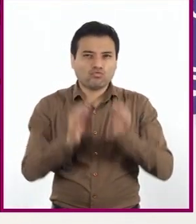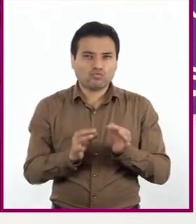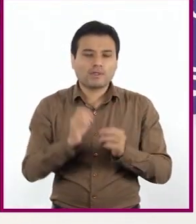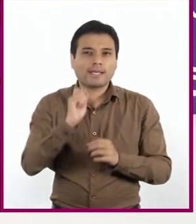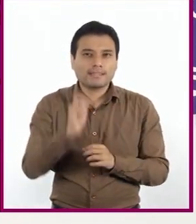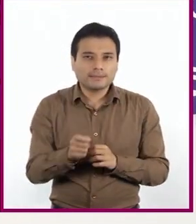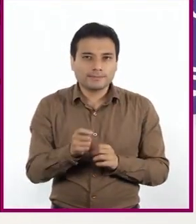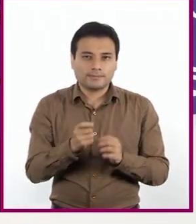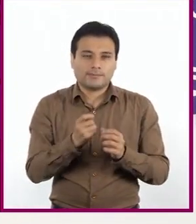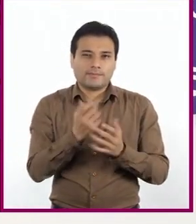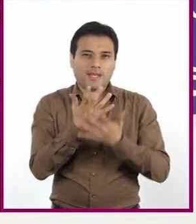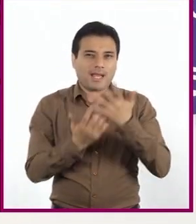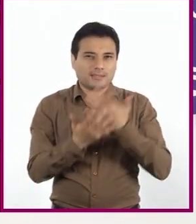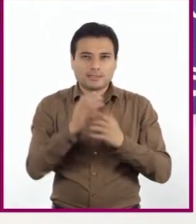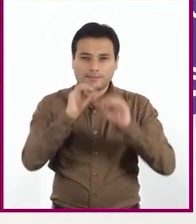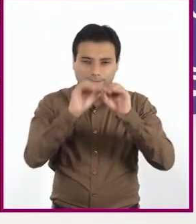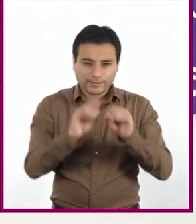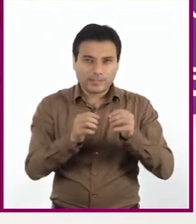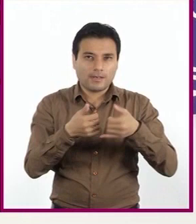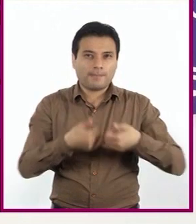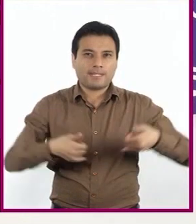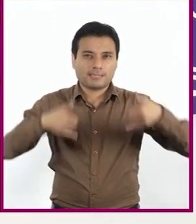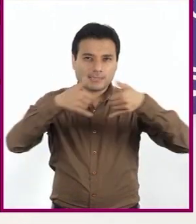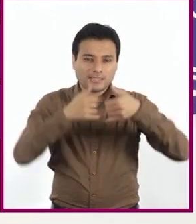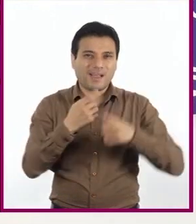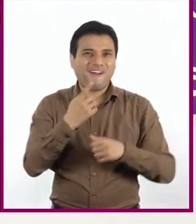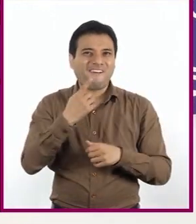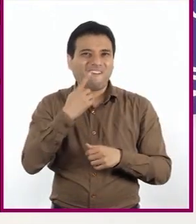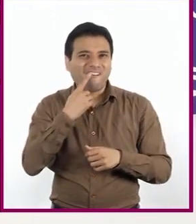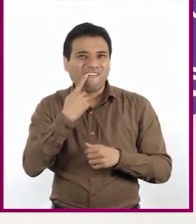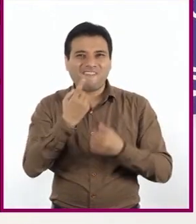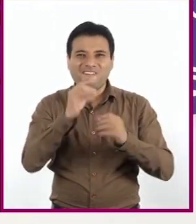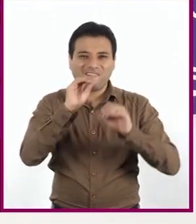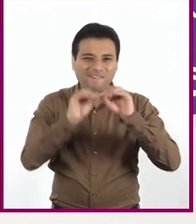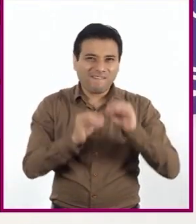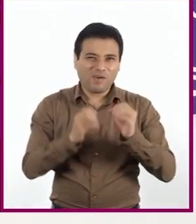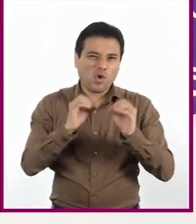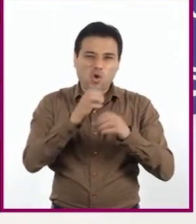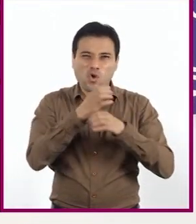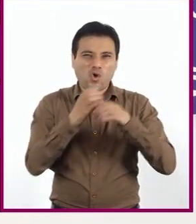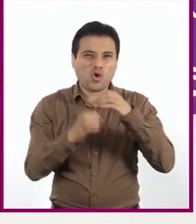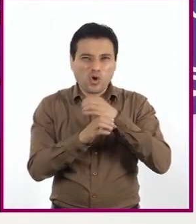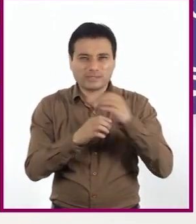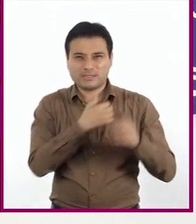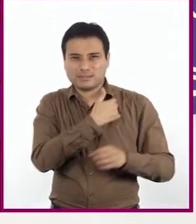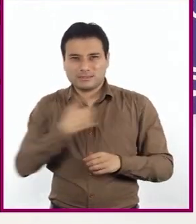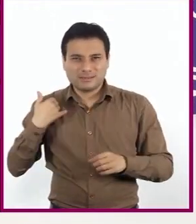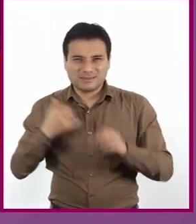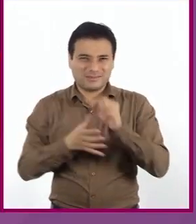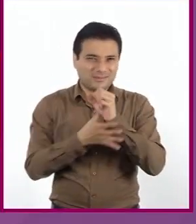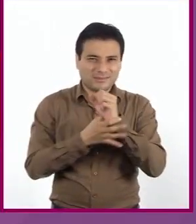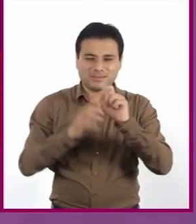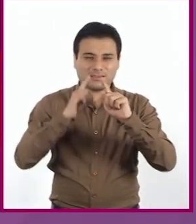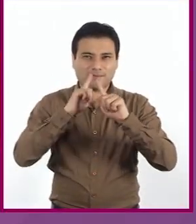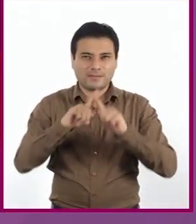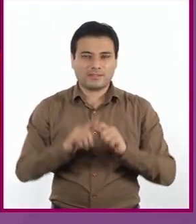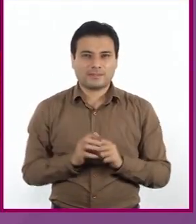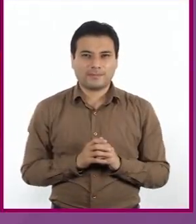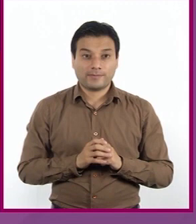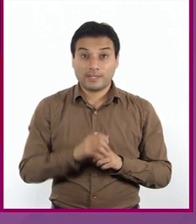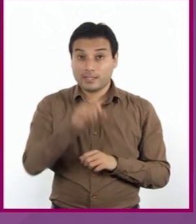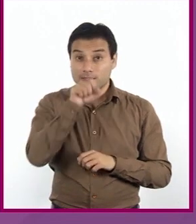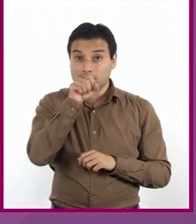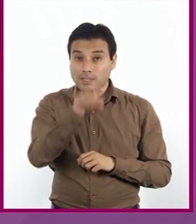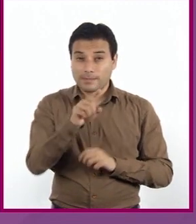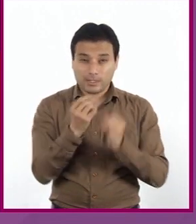de cerámica y vasijas o en el uso de artículos de prestigio con decoraciones olmecas. La influencia